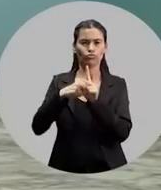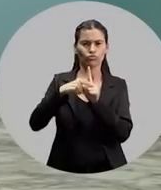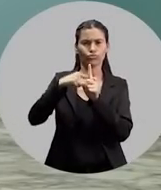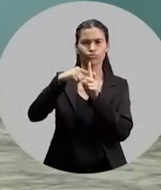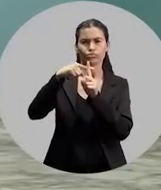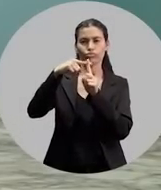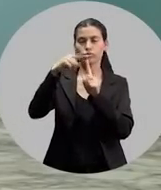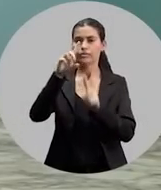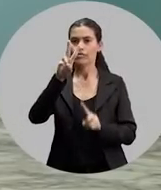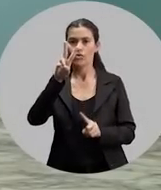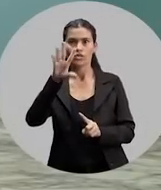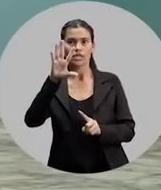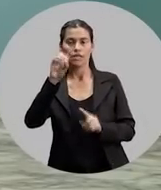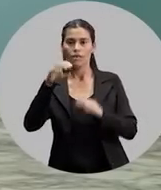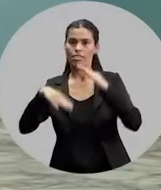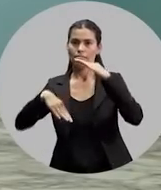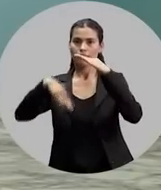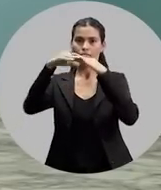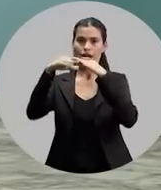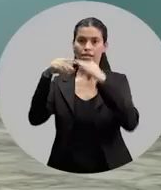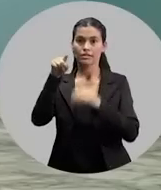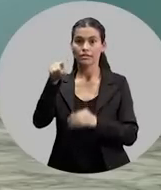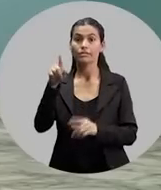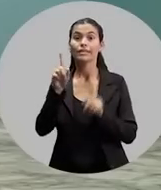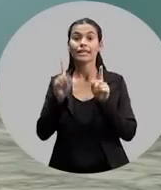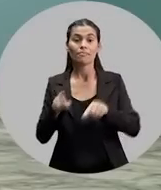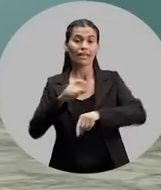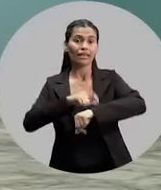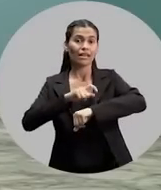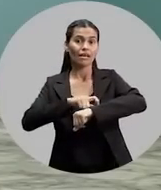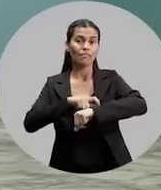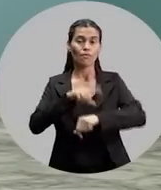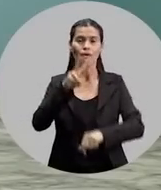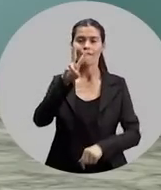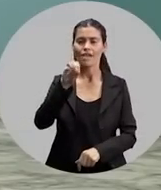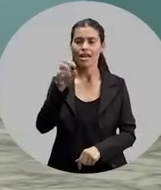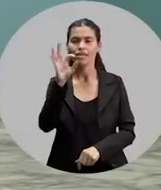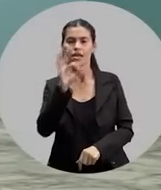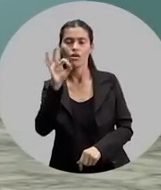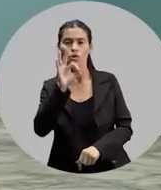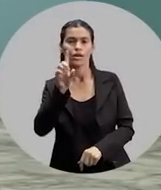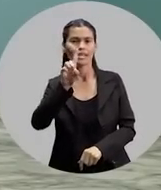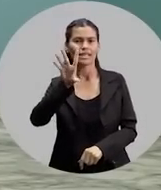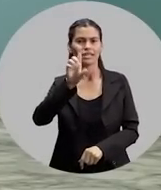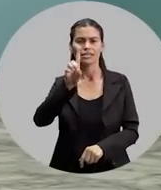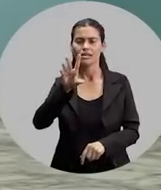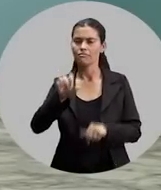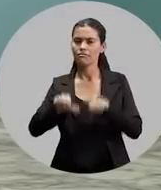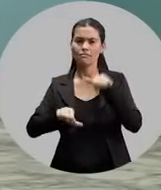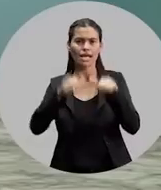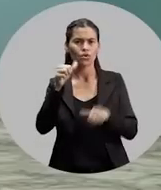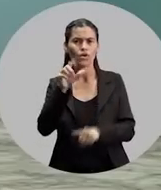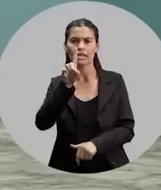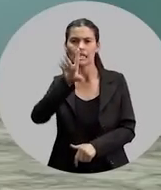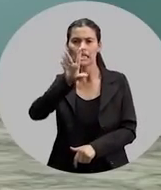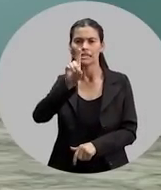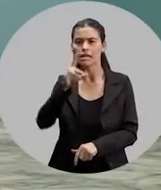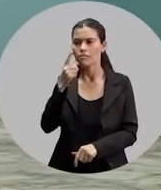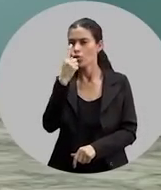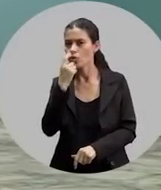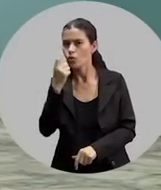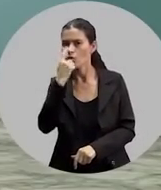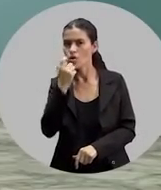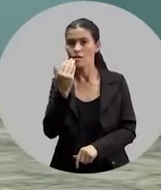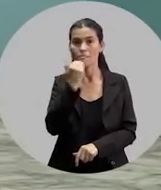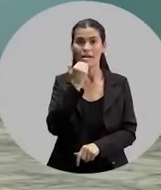máxima temperatura que tenga tu horno y no más de 15 a 20 minutos. 15 minutos tenés que ir